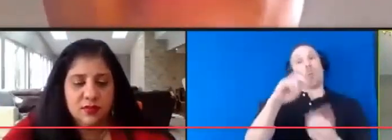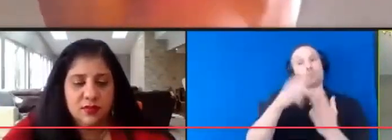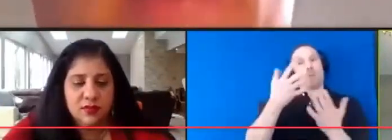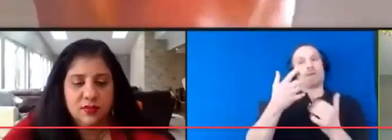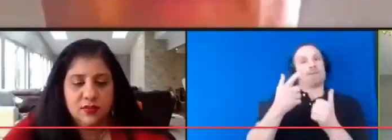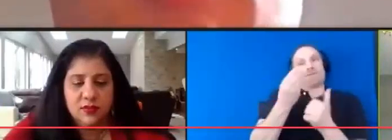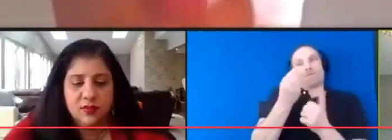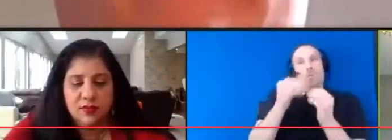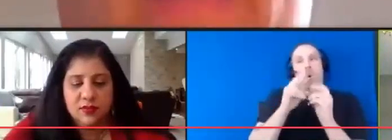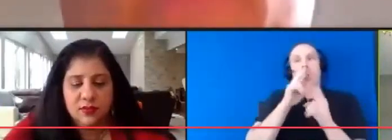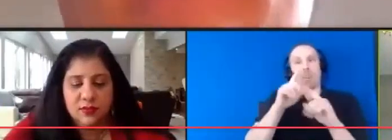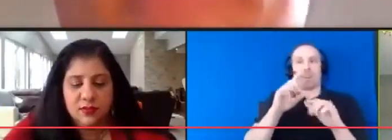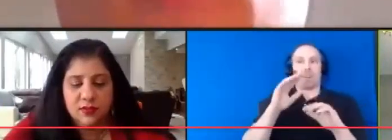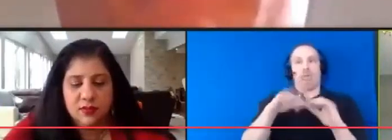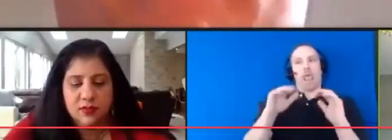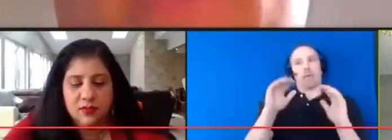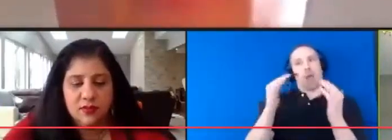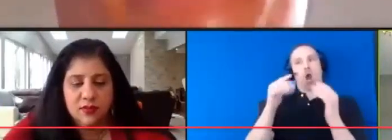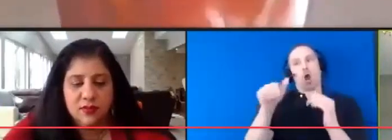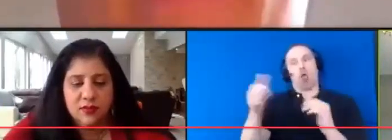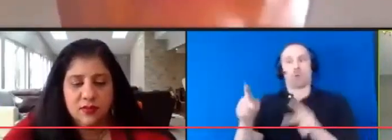te dan la vacuna